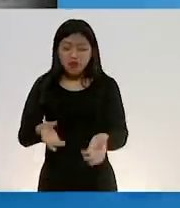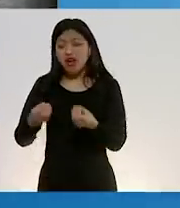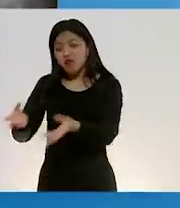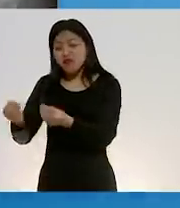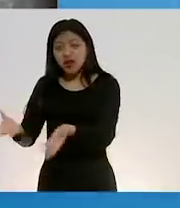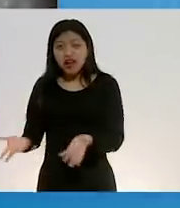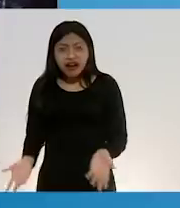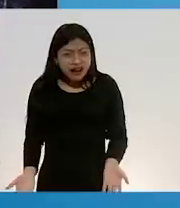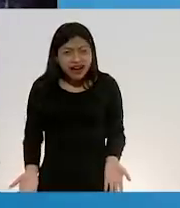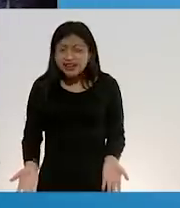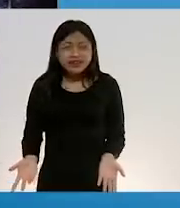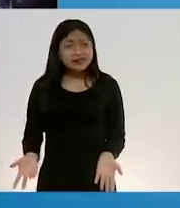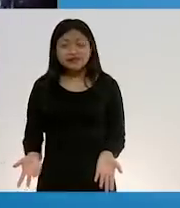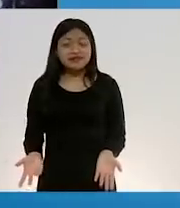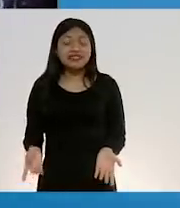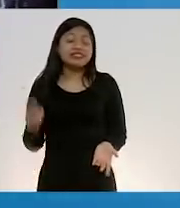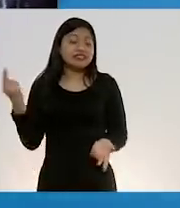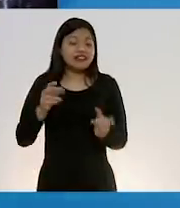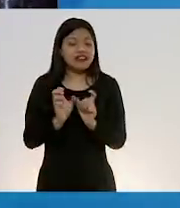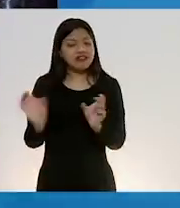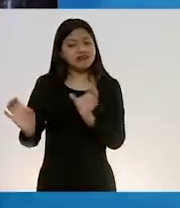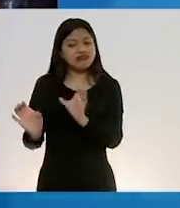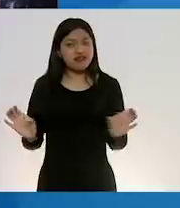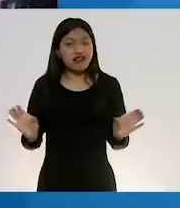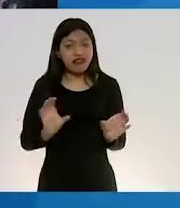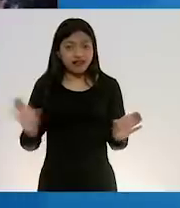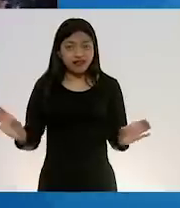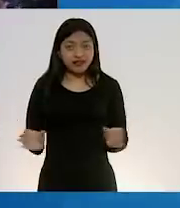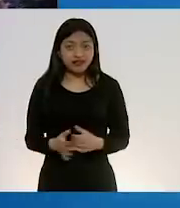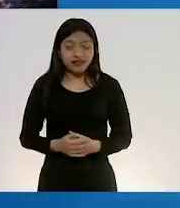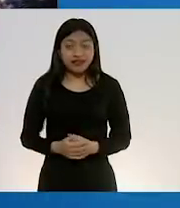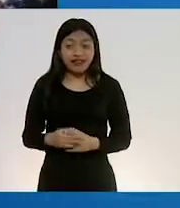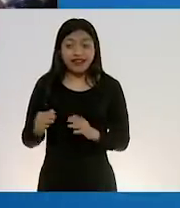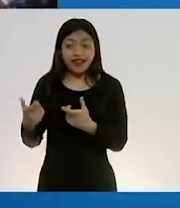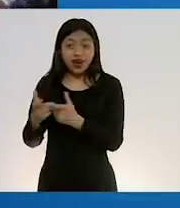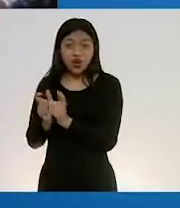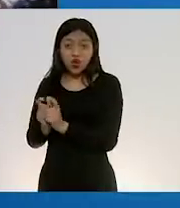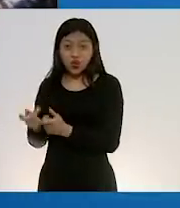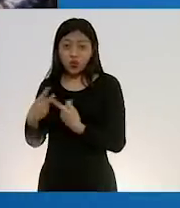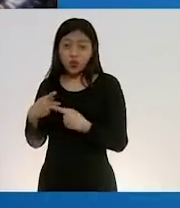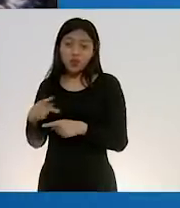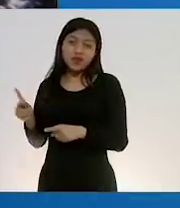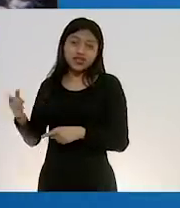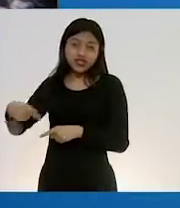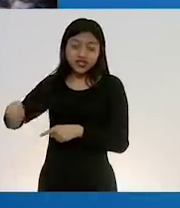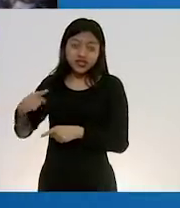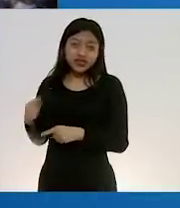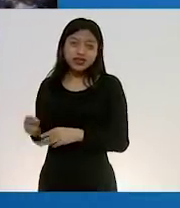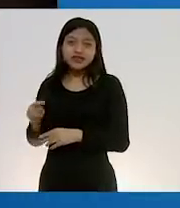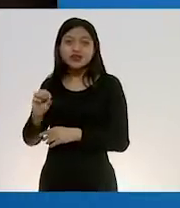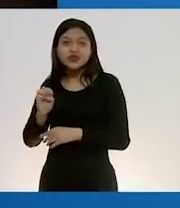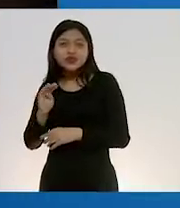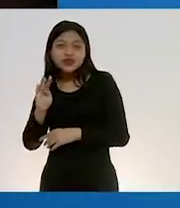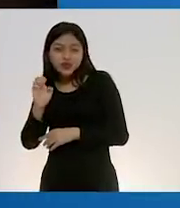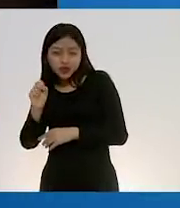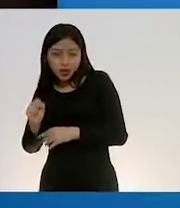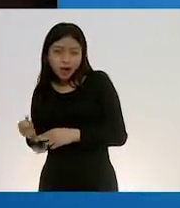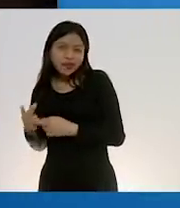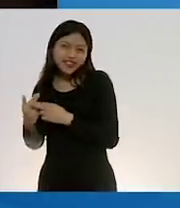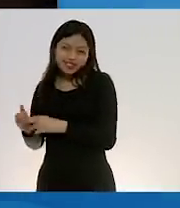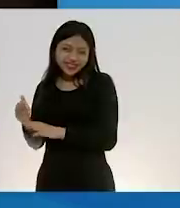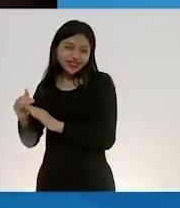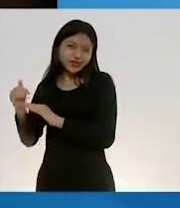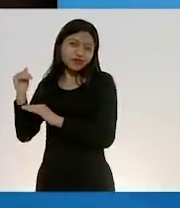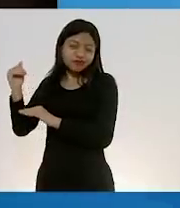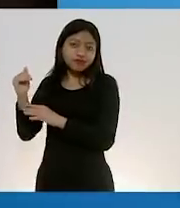mantenerse como un estado separado, distinto del estrado noble, un castigo de la lujuria que los engendró. Pedro